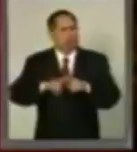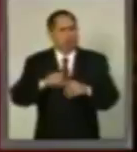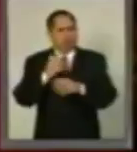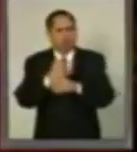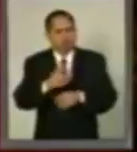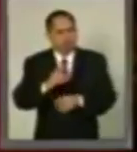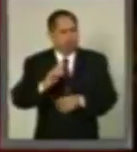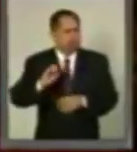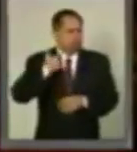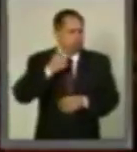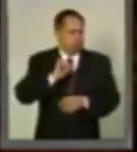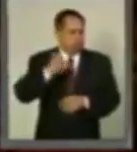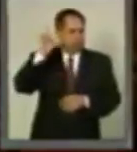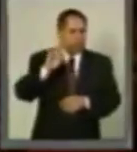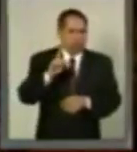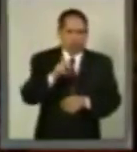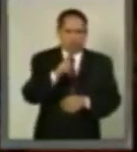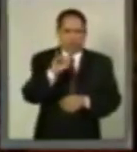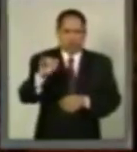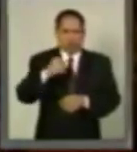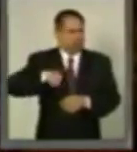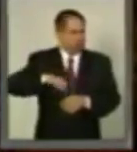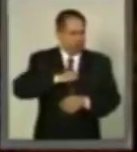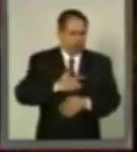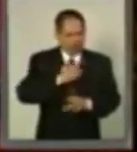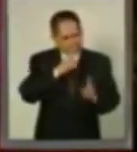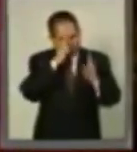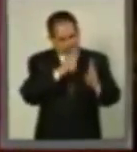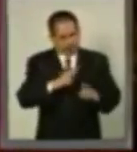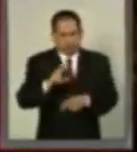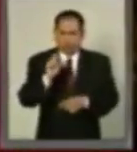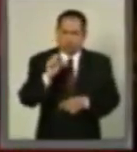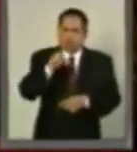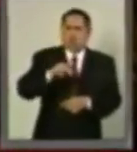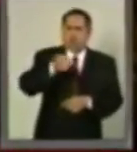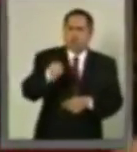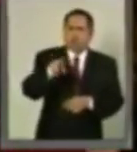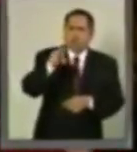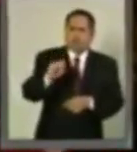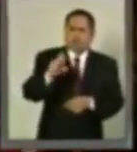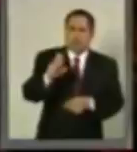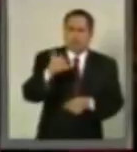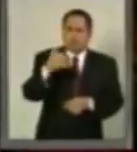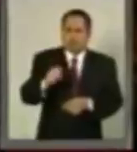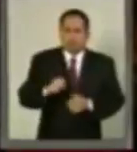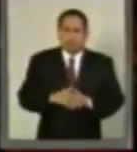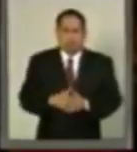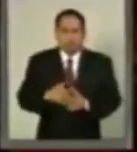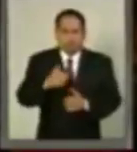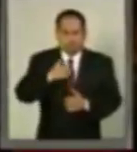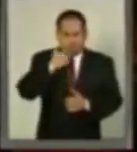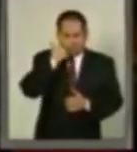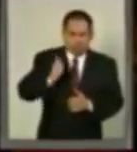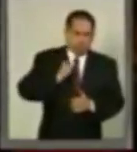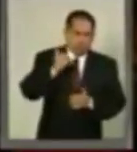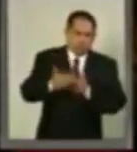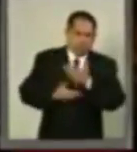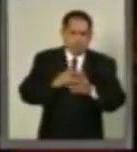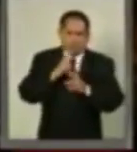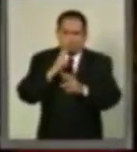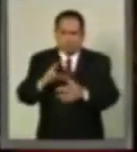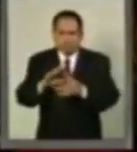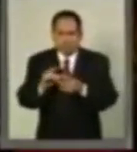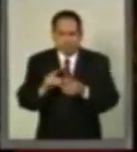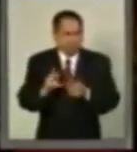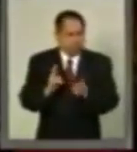un distinguido priista, del cual nos sentimos muy orgullosos, don Jesús Reyes Heroles, y pues quisiera aprovechar, si vamos a